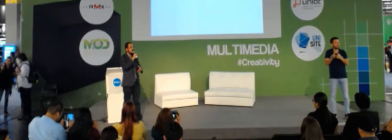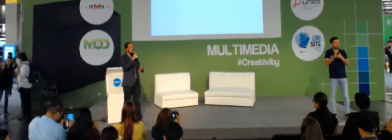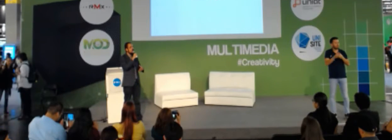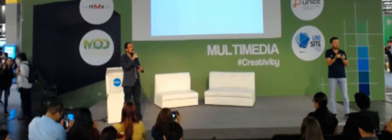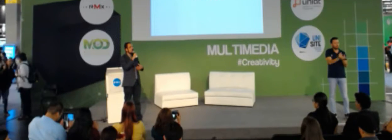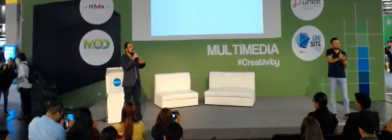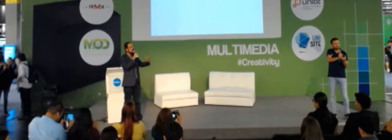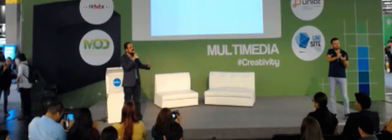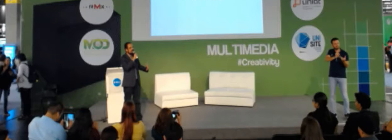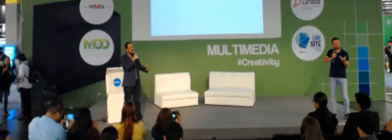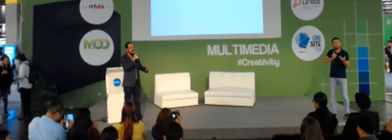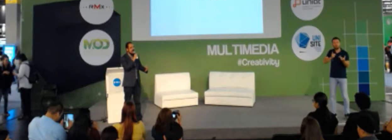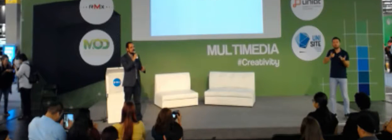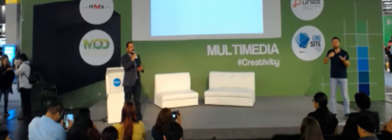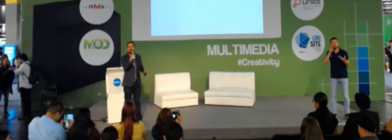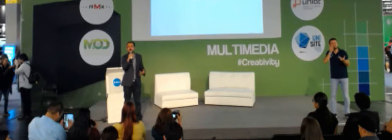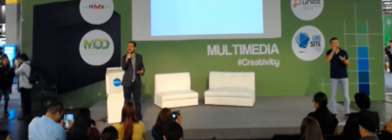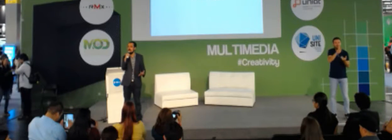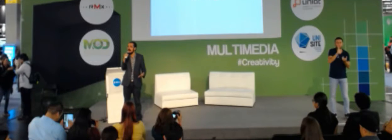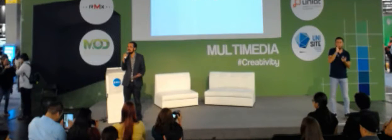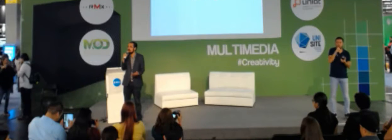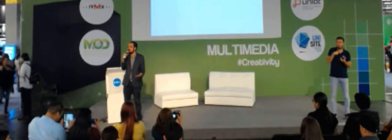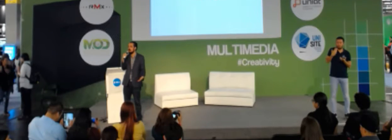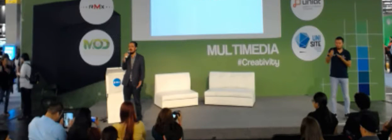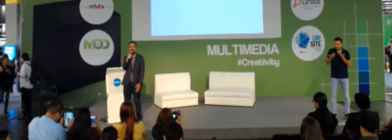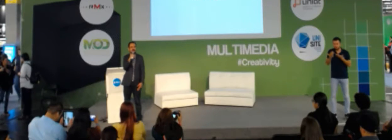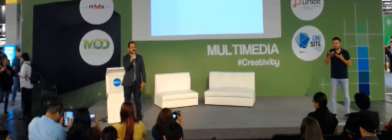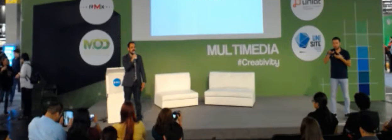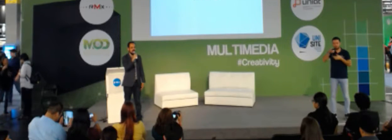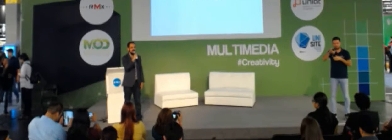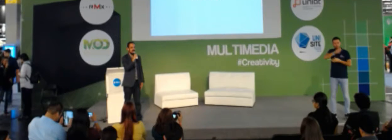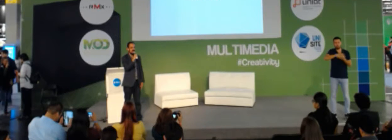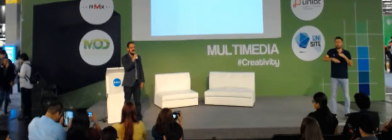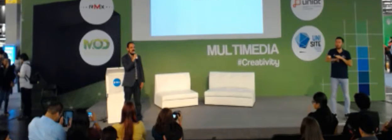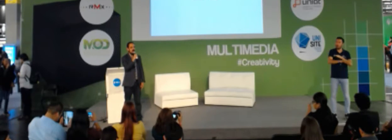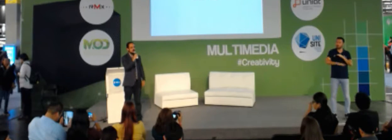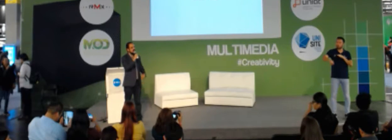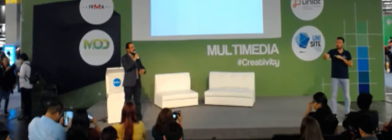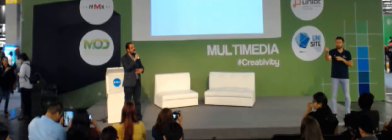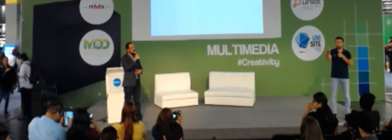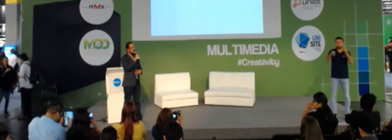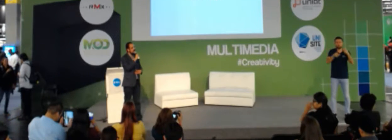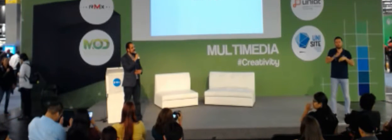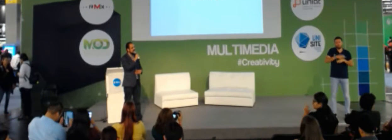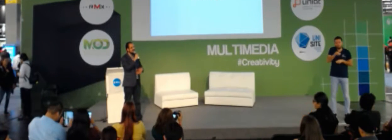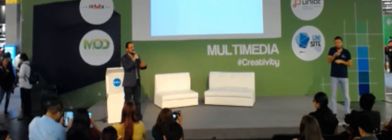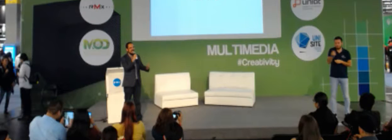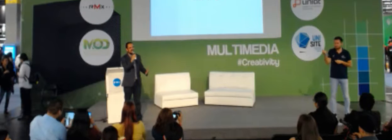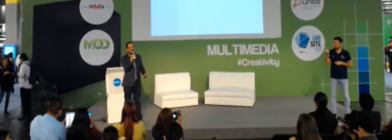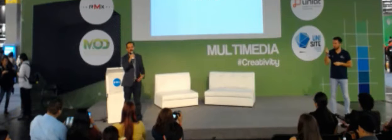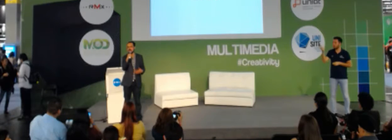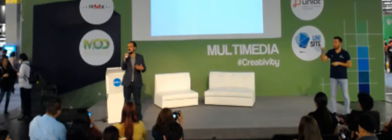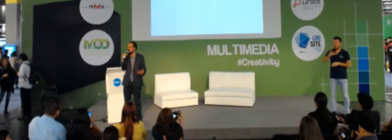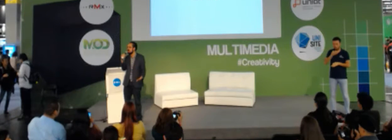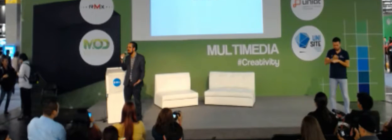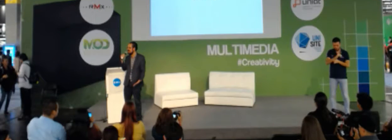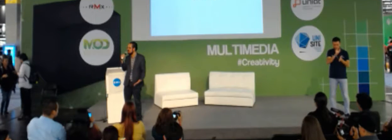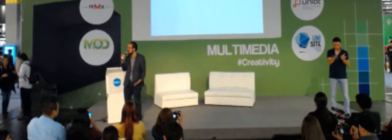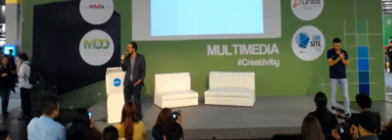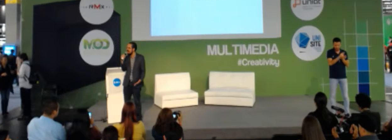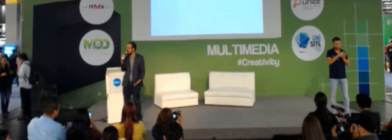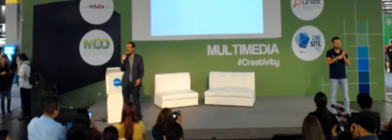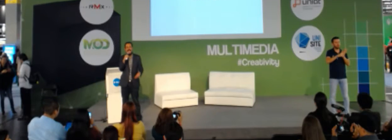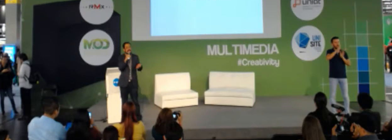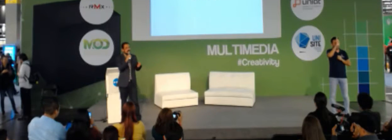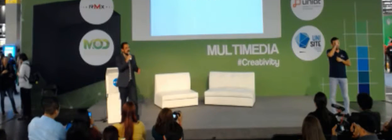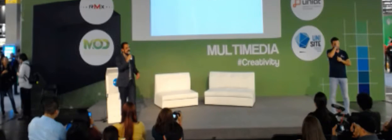no conocen aspectos que son básicos para la mayoría. A pesar de que en nuestro país las leyes, los acuerdos